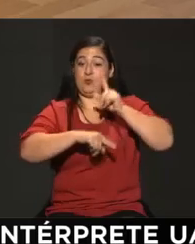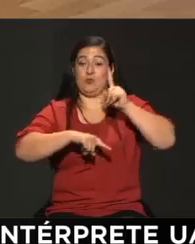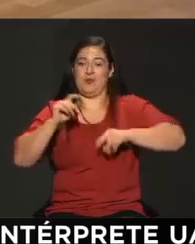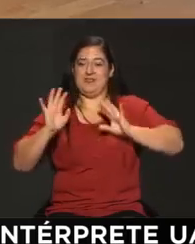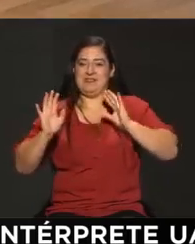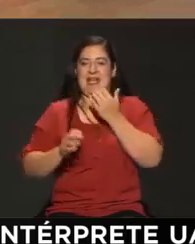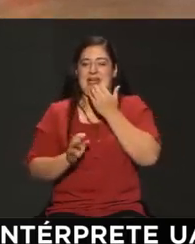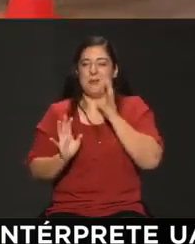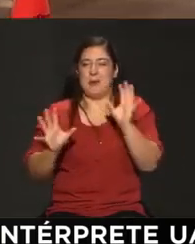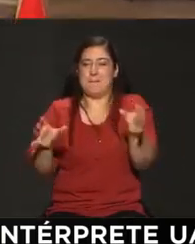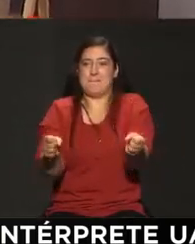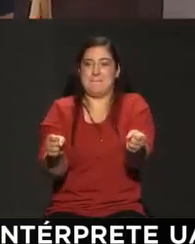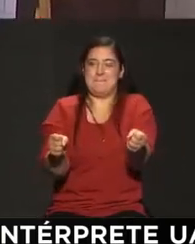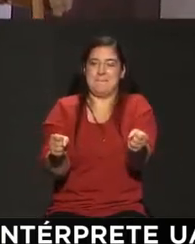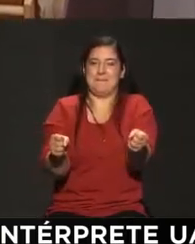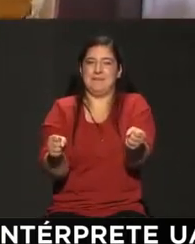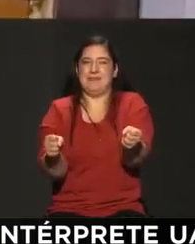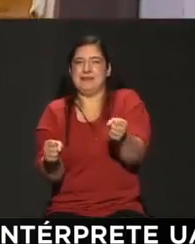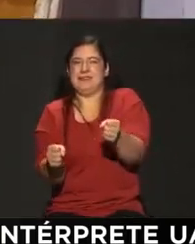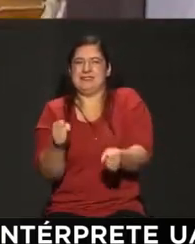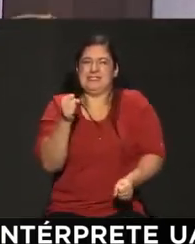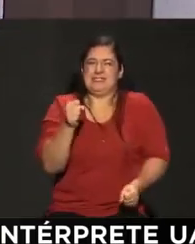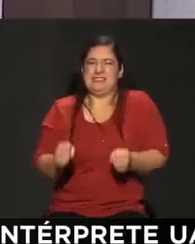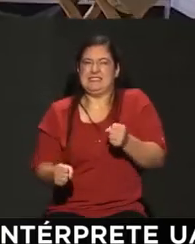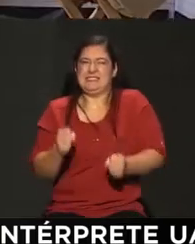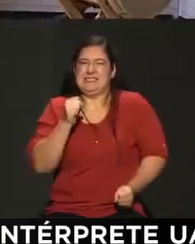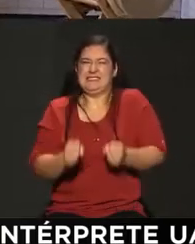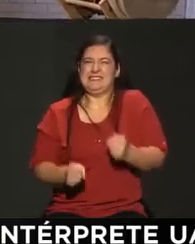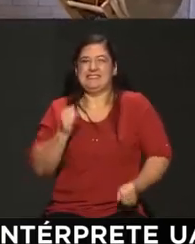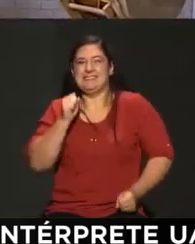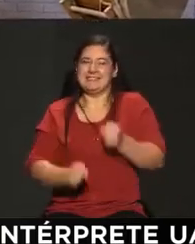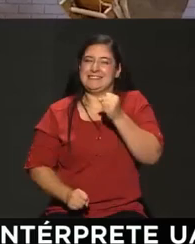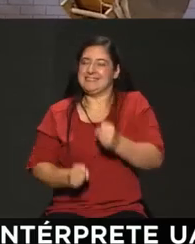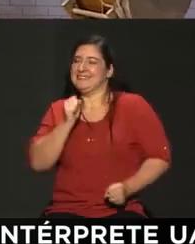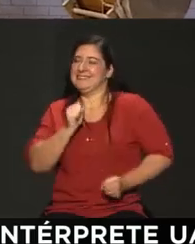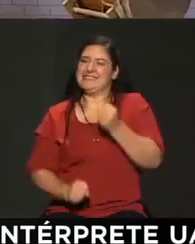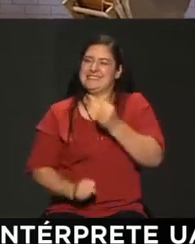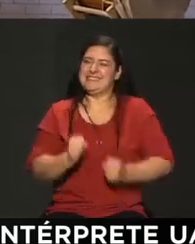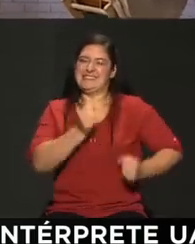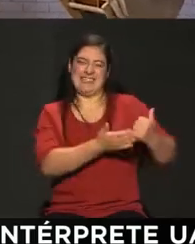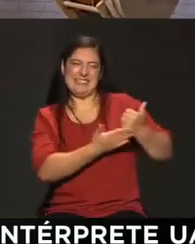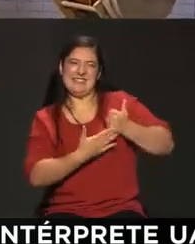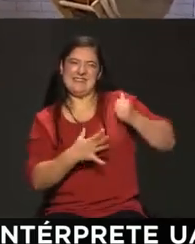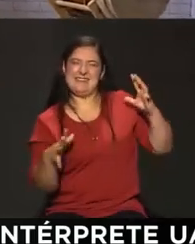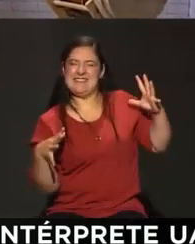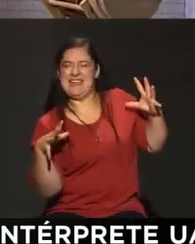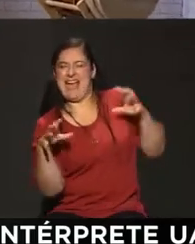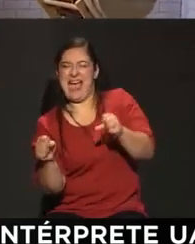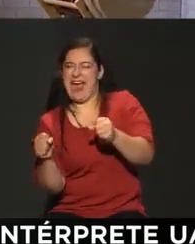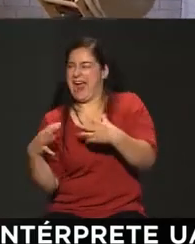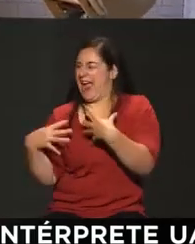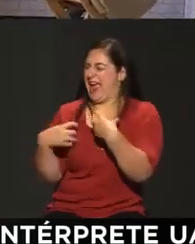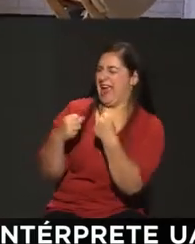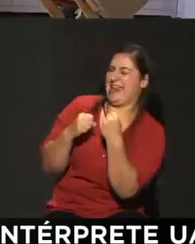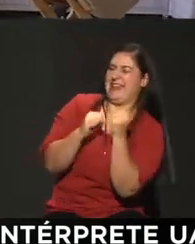ejercicio. Como que yo me quiero salir. Y el otro me ayuda y me agarra. Entonces,